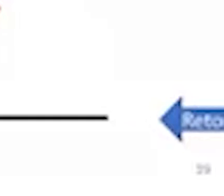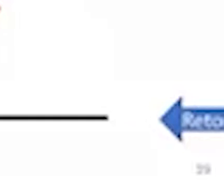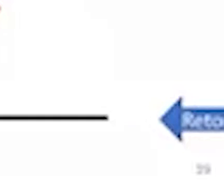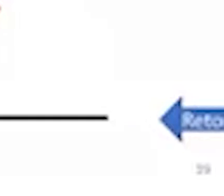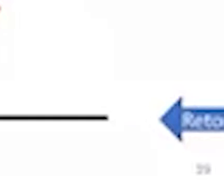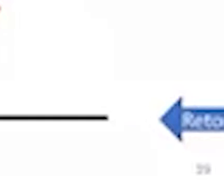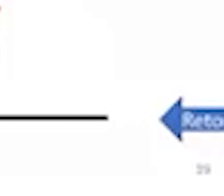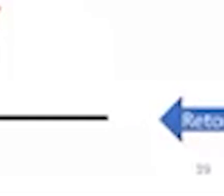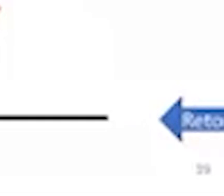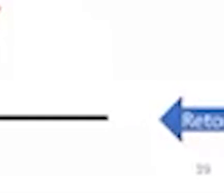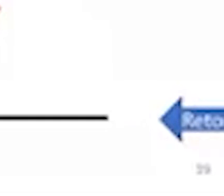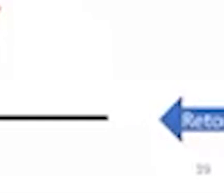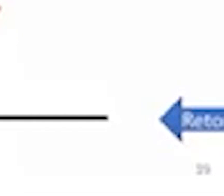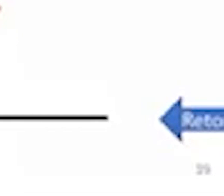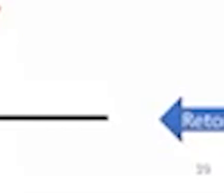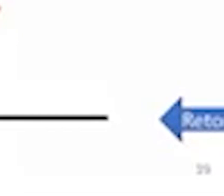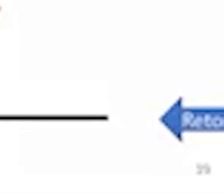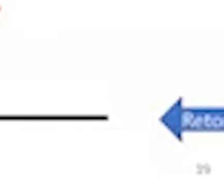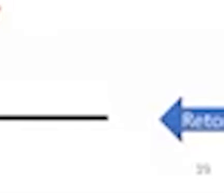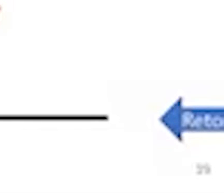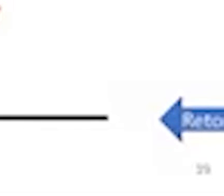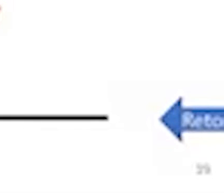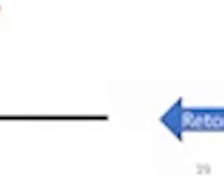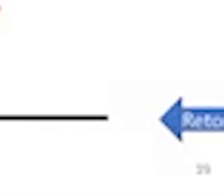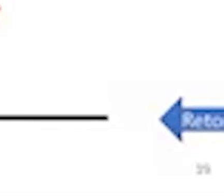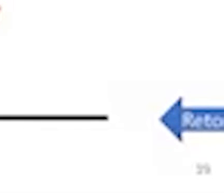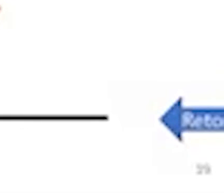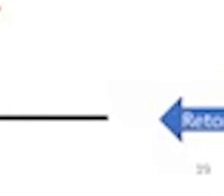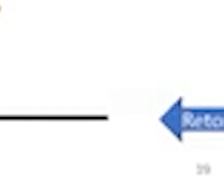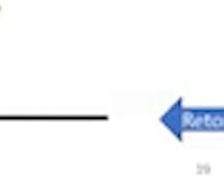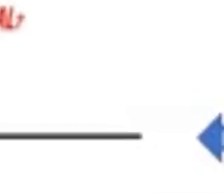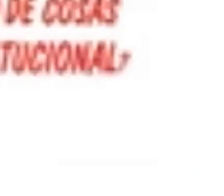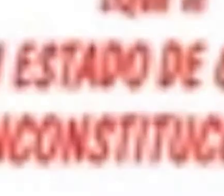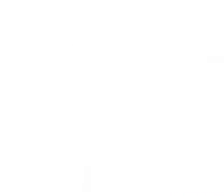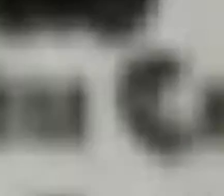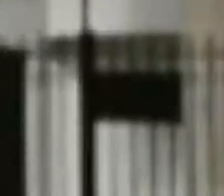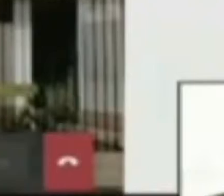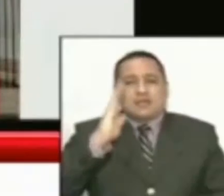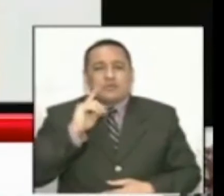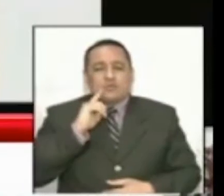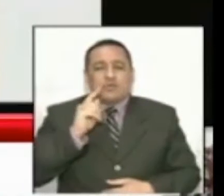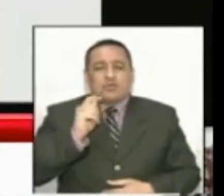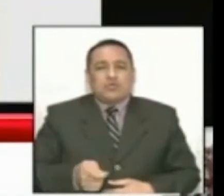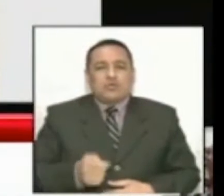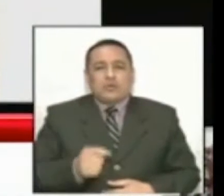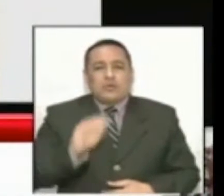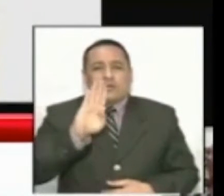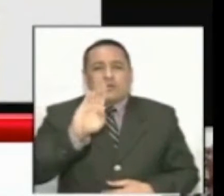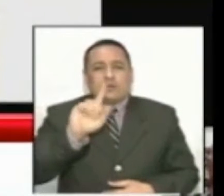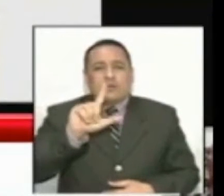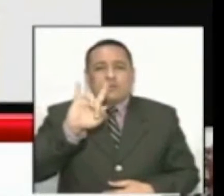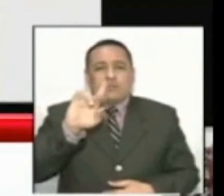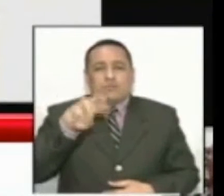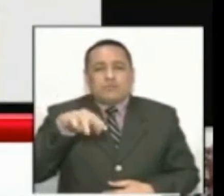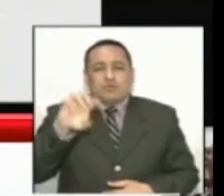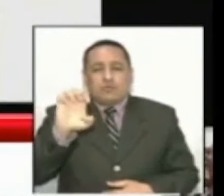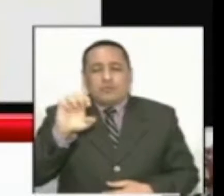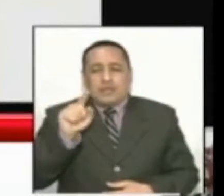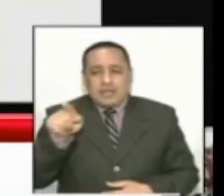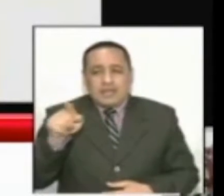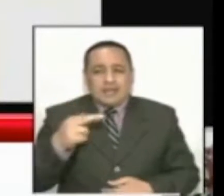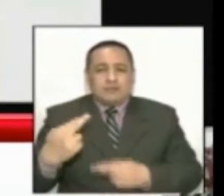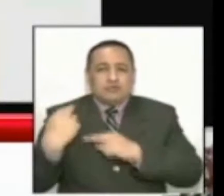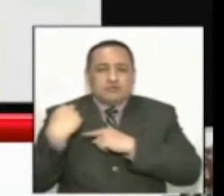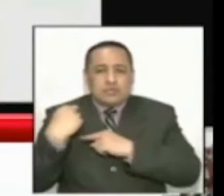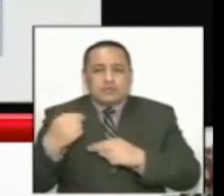Constitución manta chay hinallataq Tribunal Constitucional mantapas. Centro de Estudios Constitucionales Yachaywasipipas,